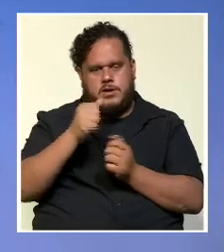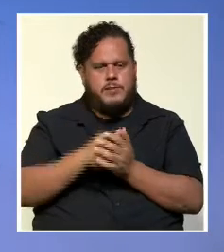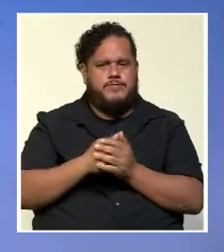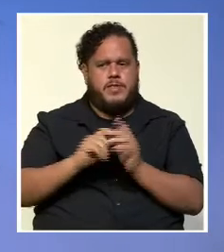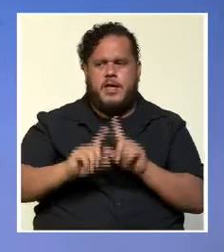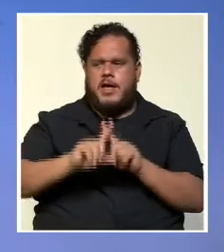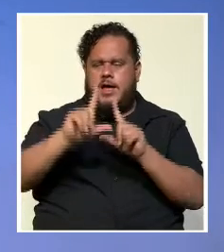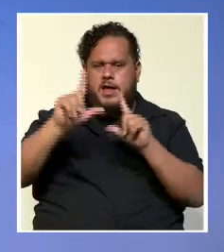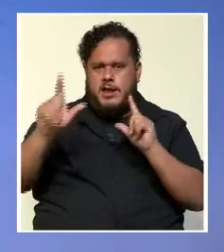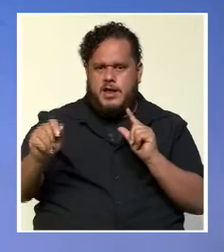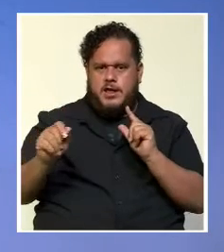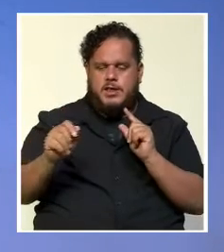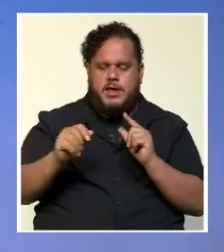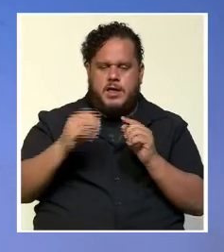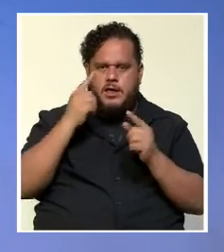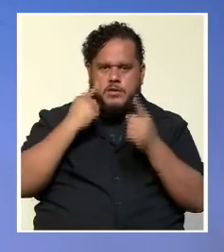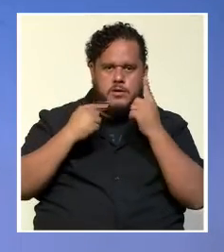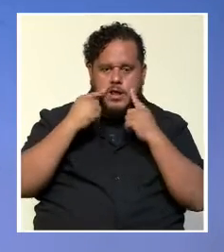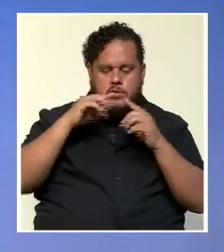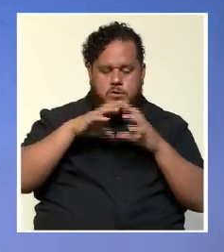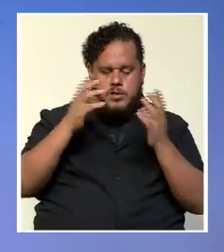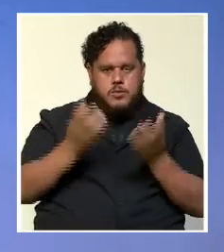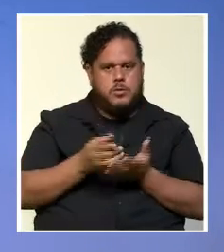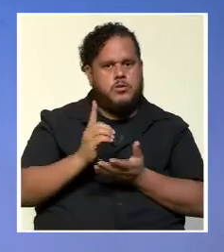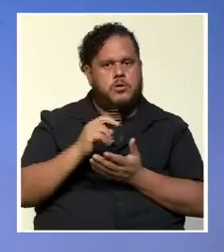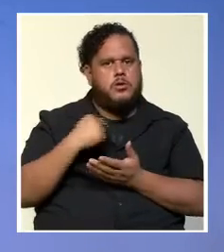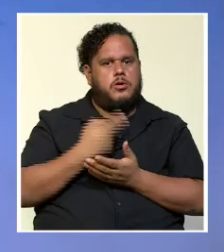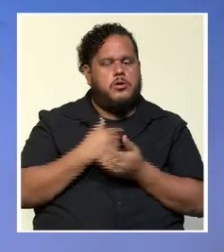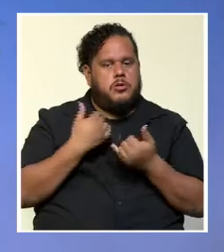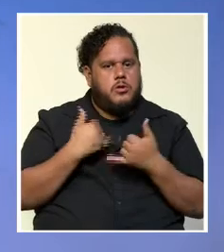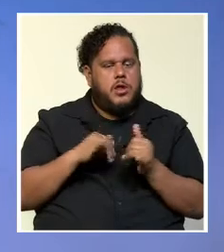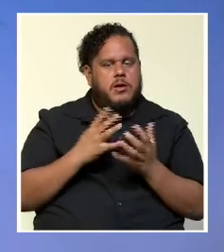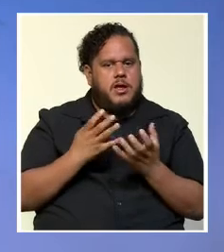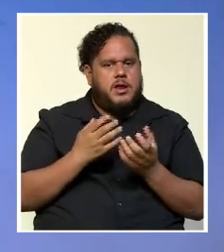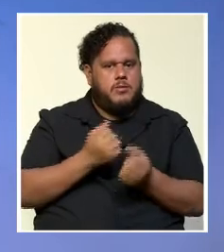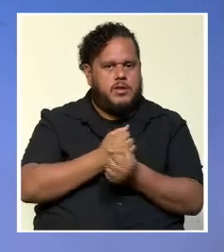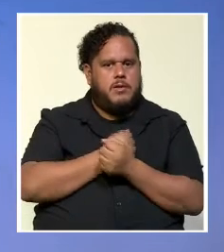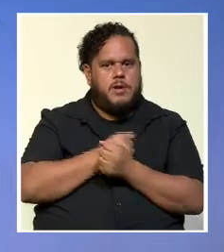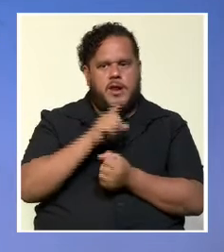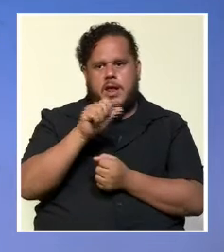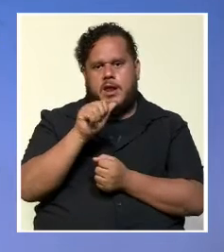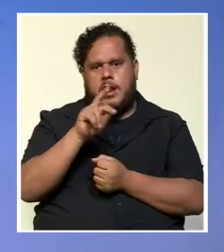llorando de este mundo donde aún estamos dispuestos a amar a la larva.